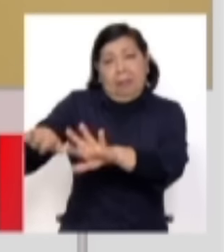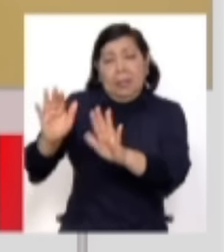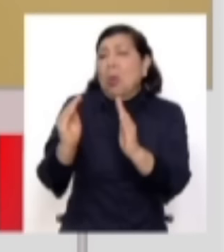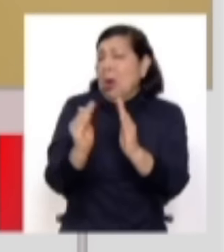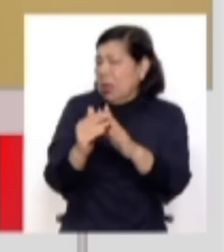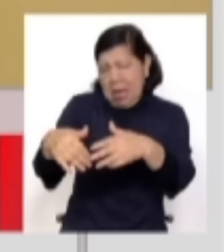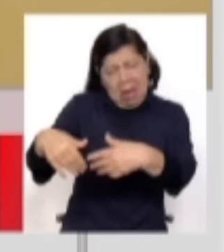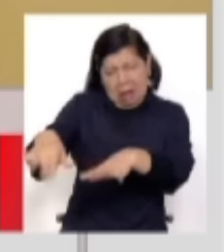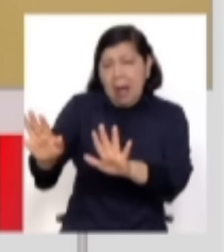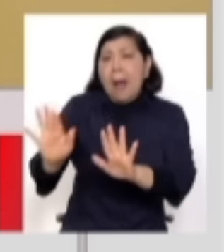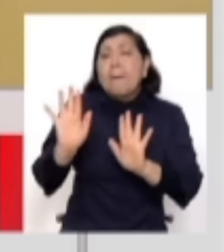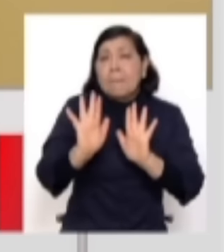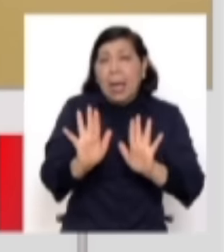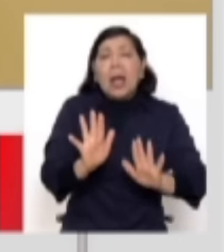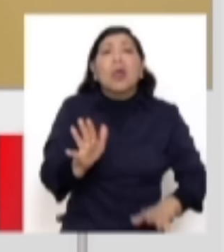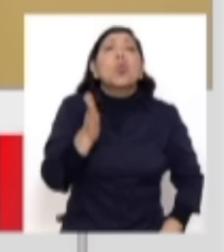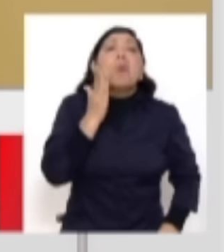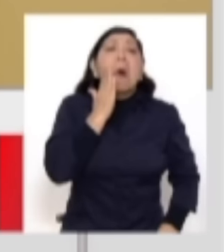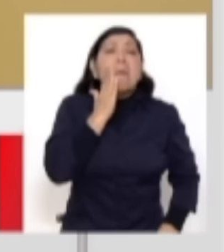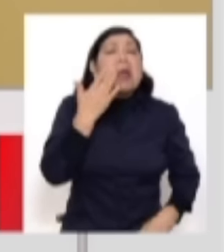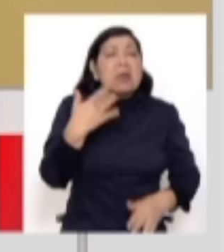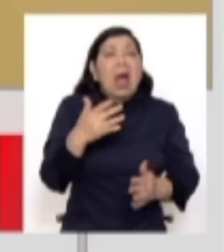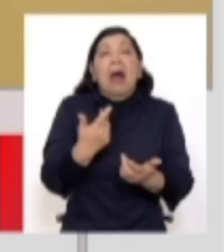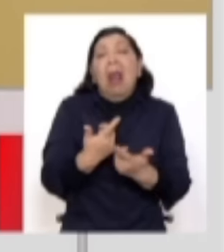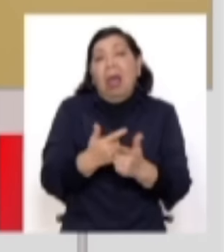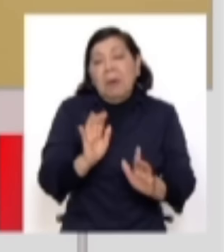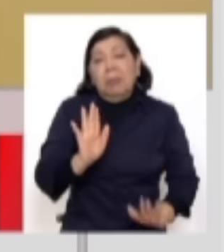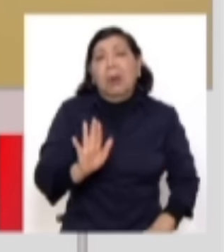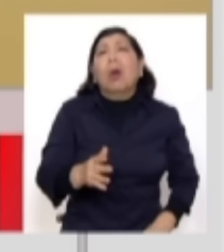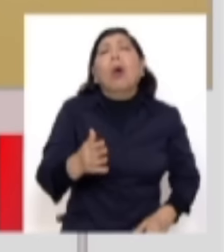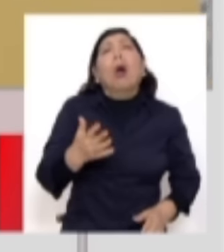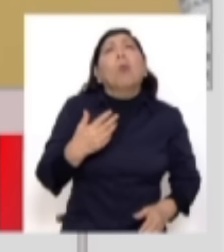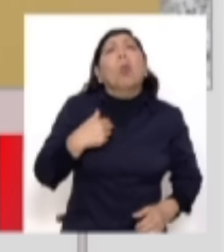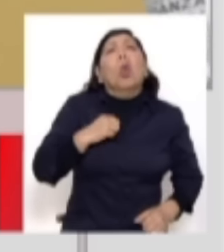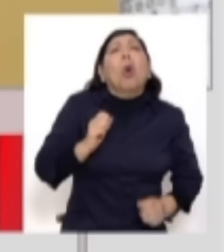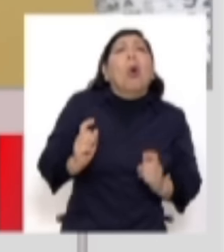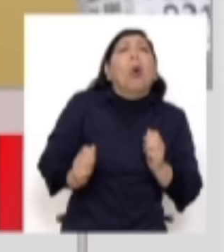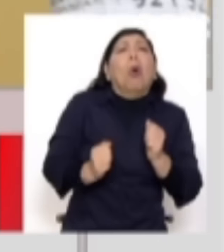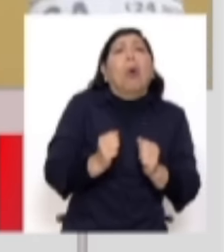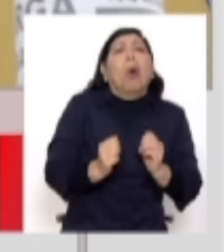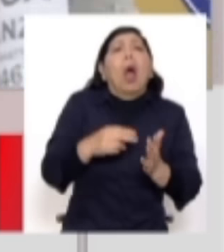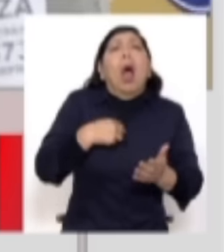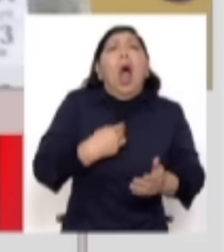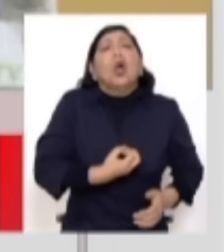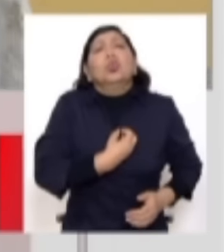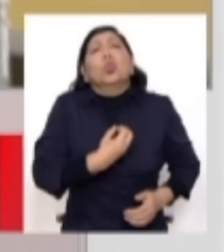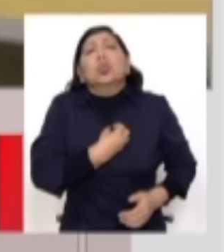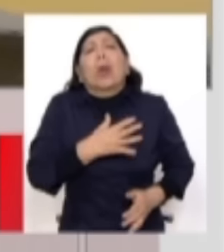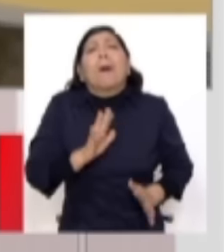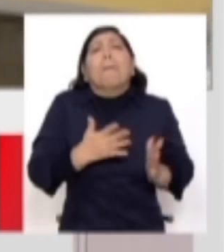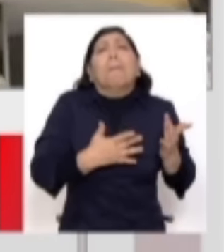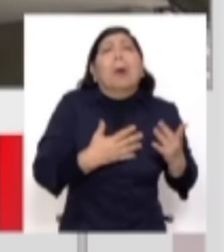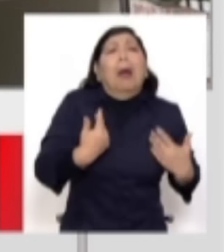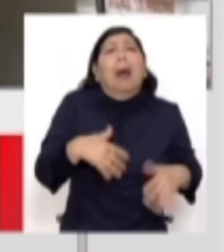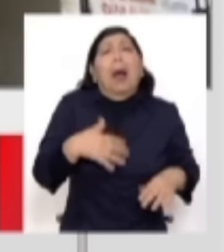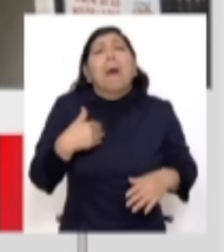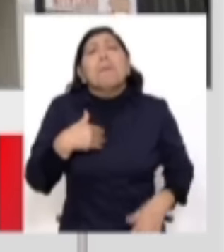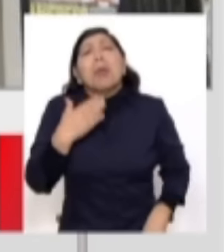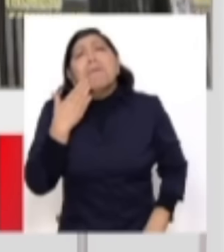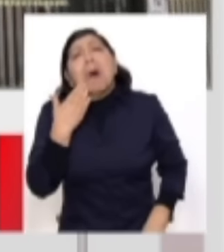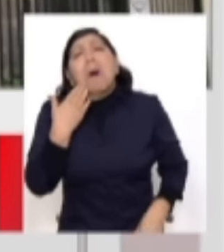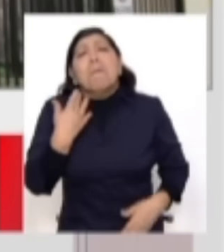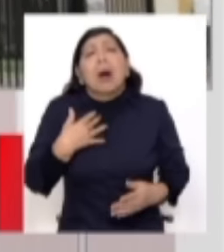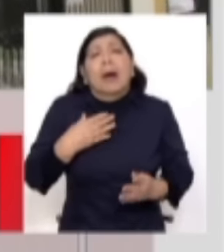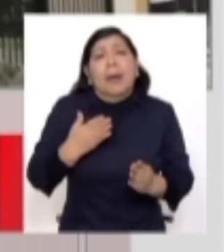ir a tu casa y espera la llamada de tu mamá. Entonces mi hijito inocente se ha ido corriendo y asustado, pues no esperando que yo